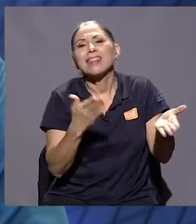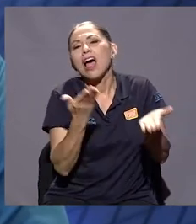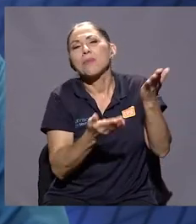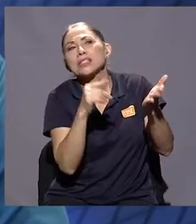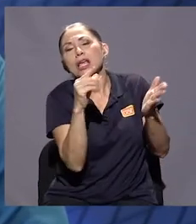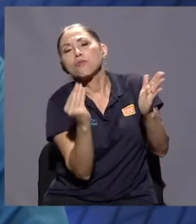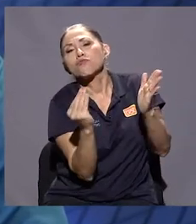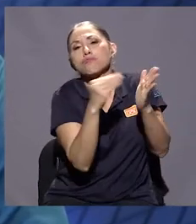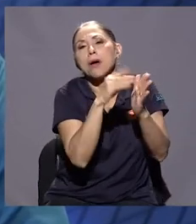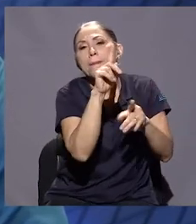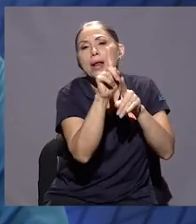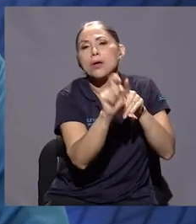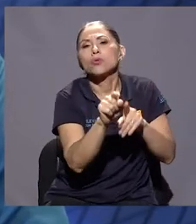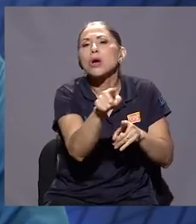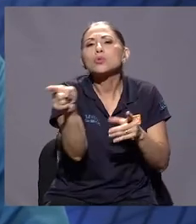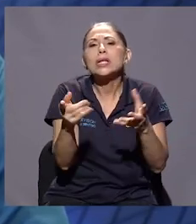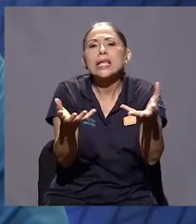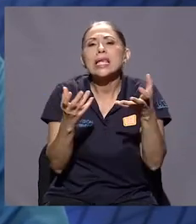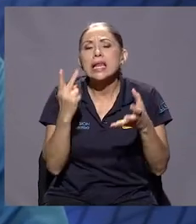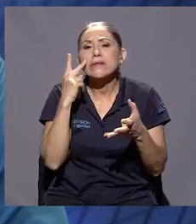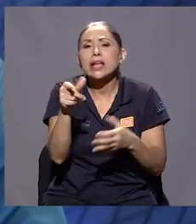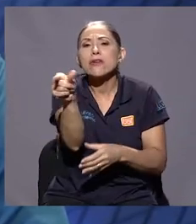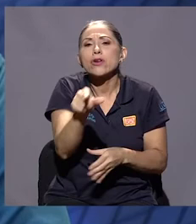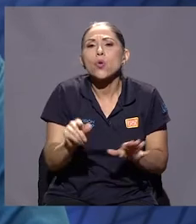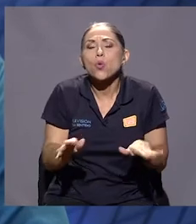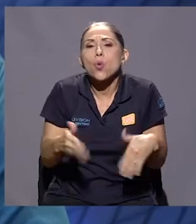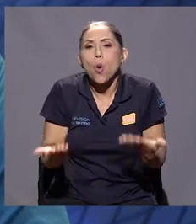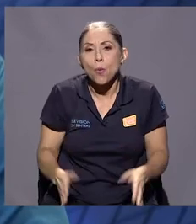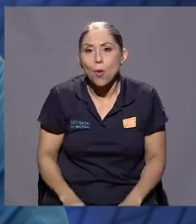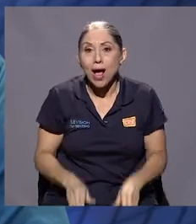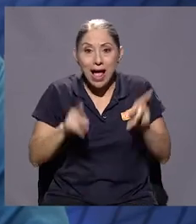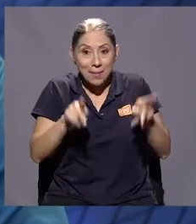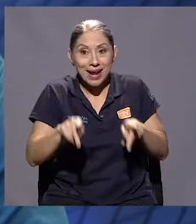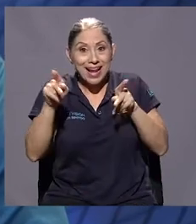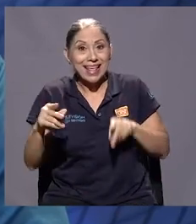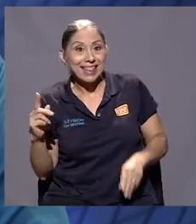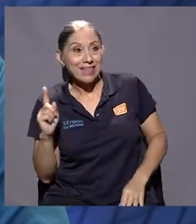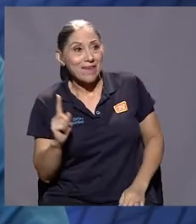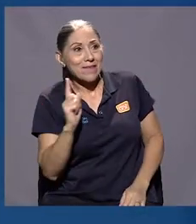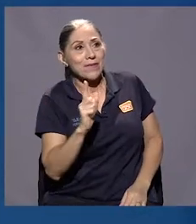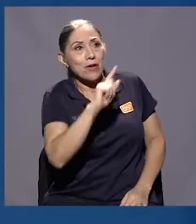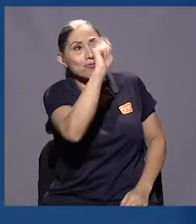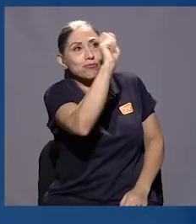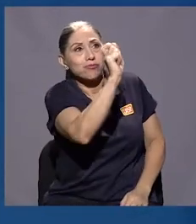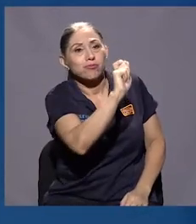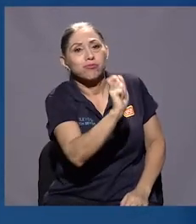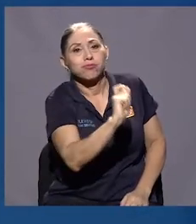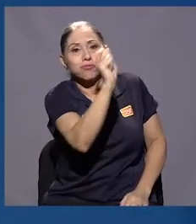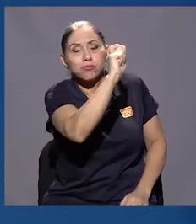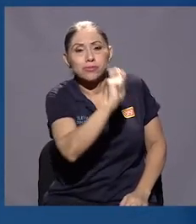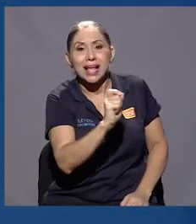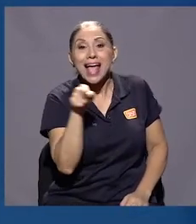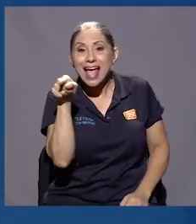tiene un poco también de que la gente se apropiar se diera cuenta de que surgió porque es importante